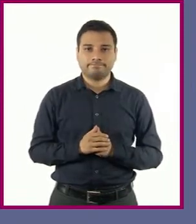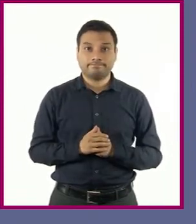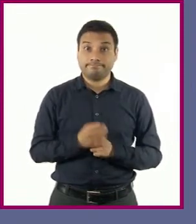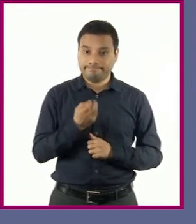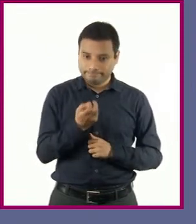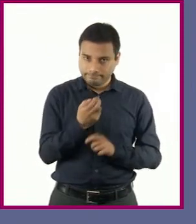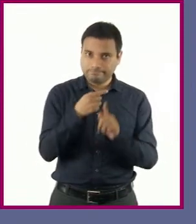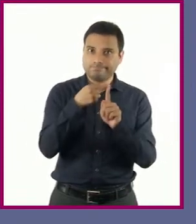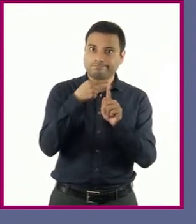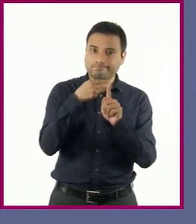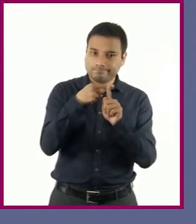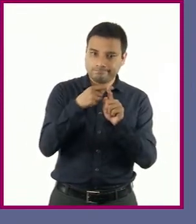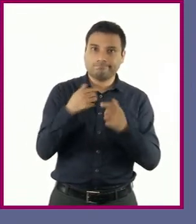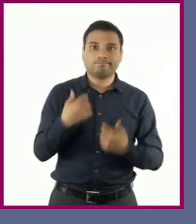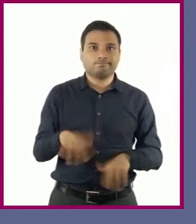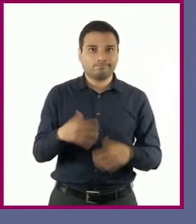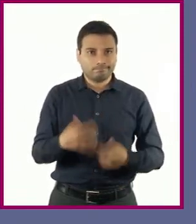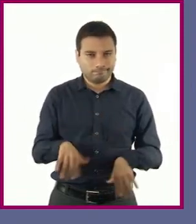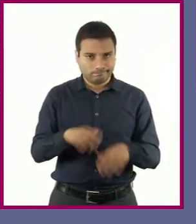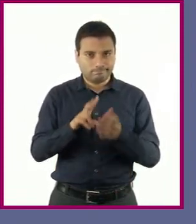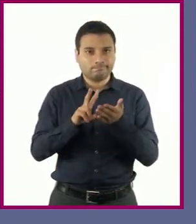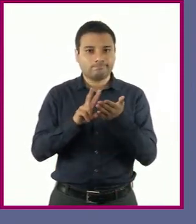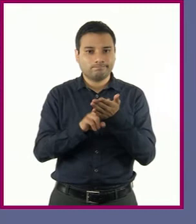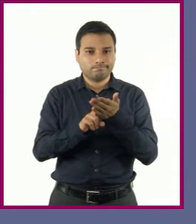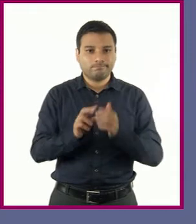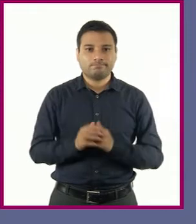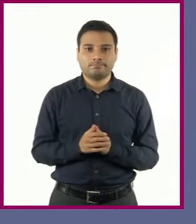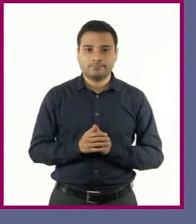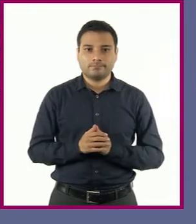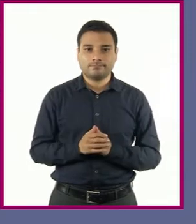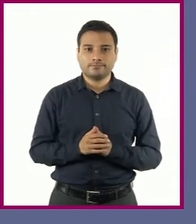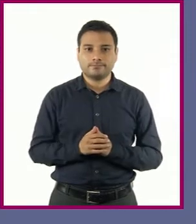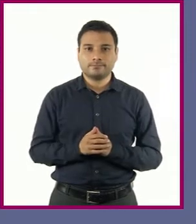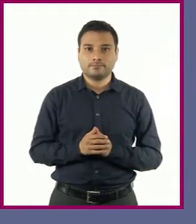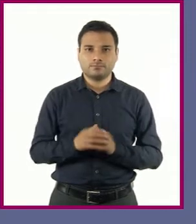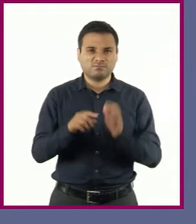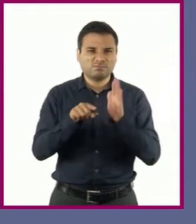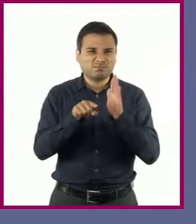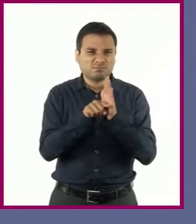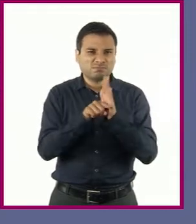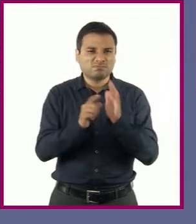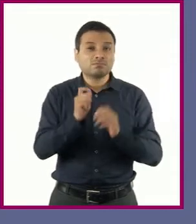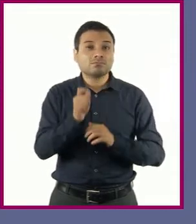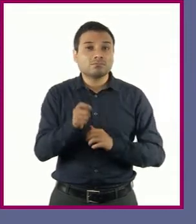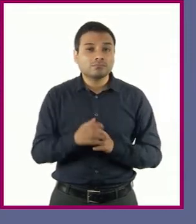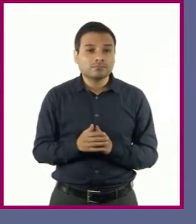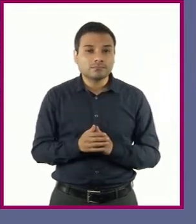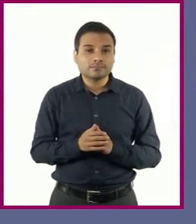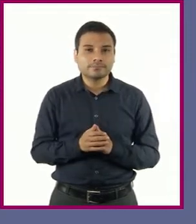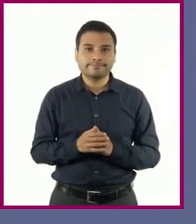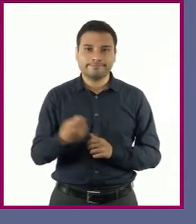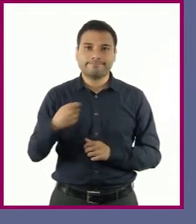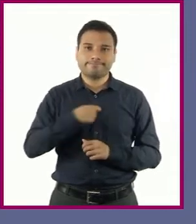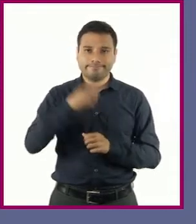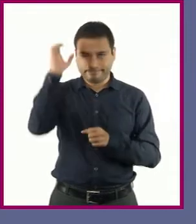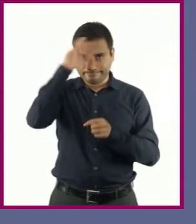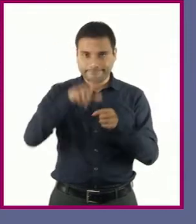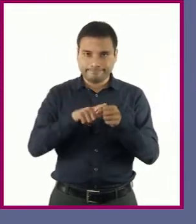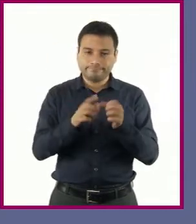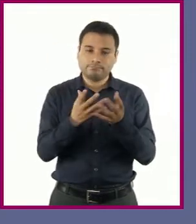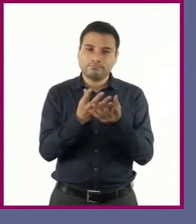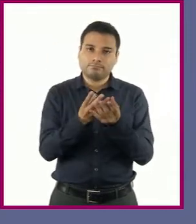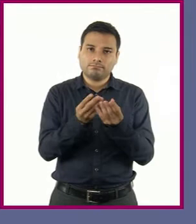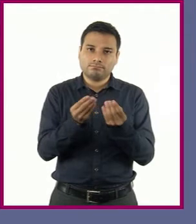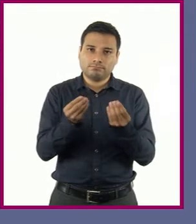aportaciones son muy valiosas, maestra. Cabe añadir como parte de las desventajas la pérdida de la identidad cultural y el